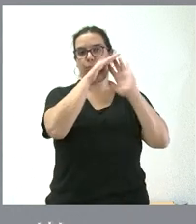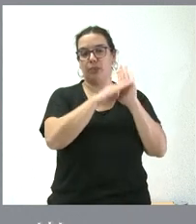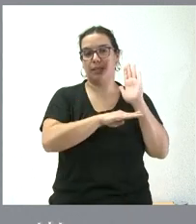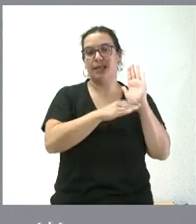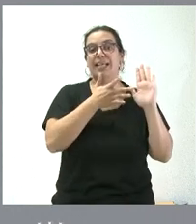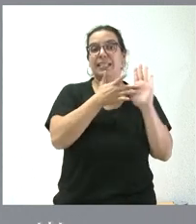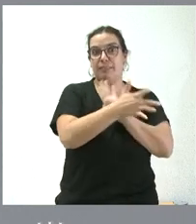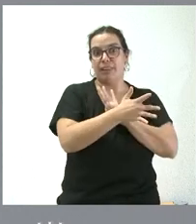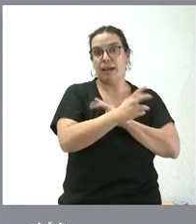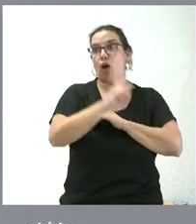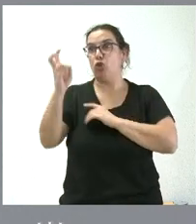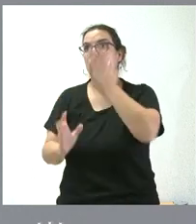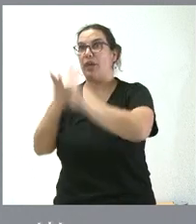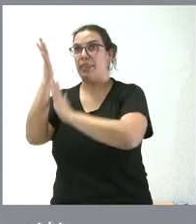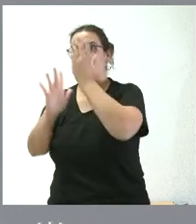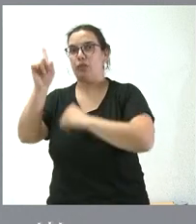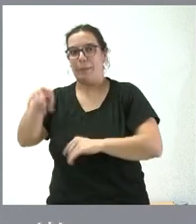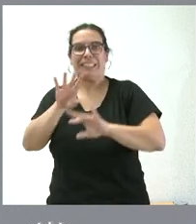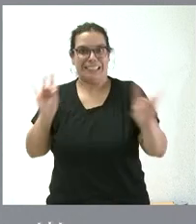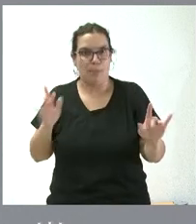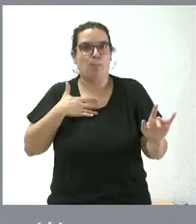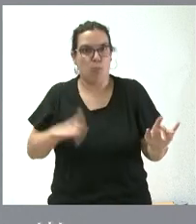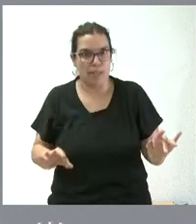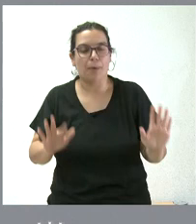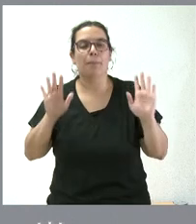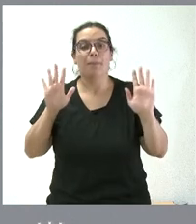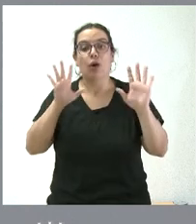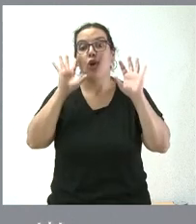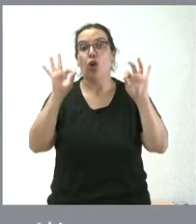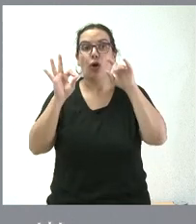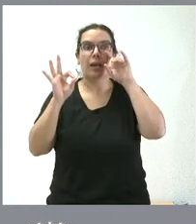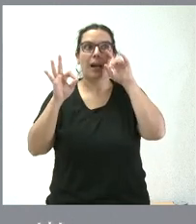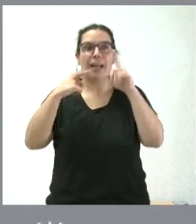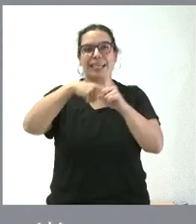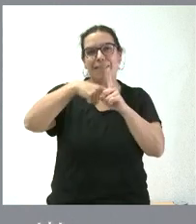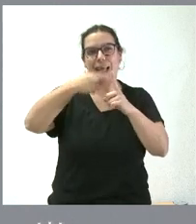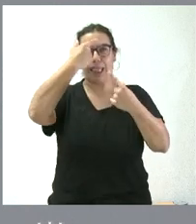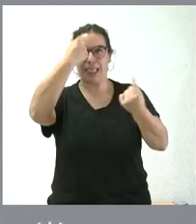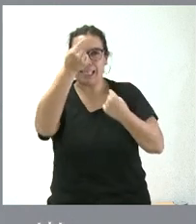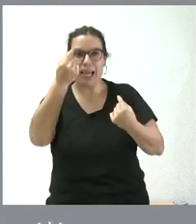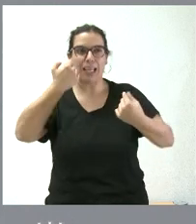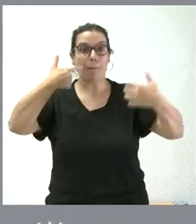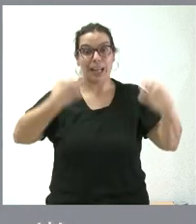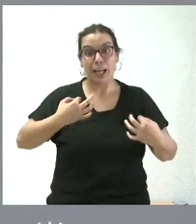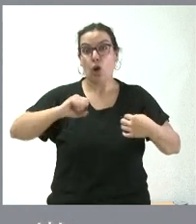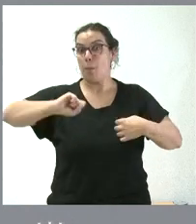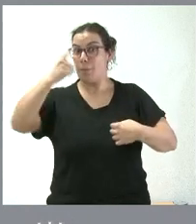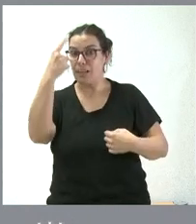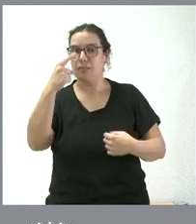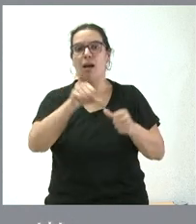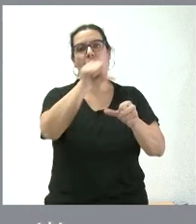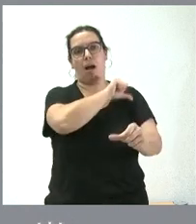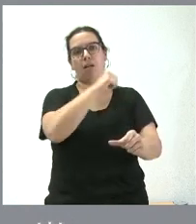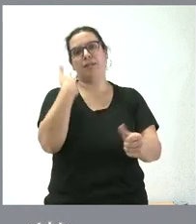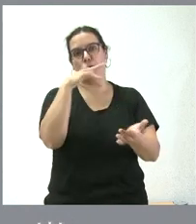pueda haber incendios en otros ámbitos pero lógicamente los niveles de detalle de estos incendios son mayores donde los ha habido con